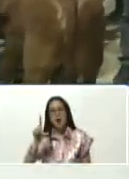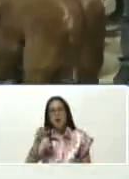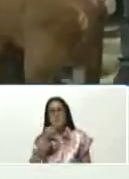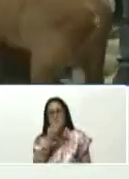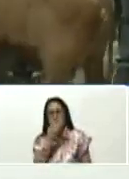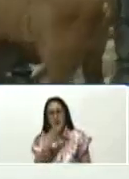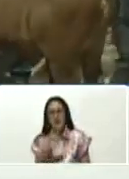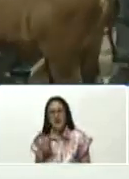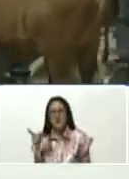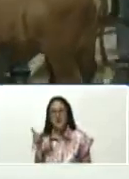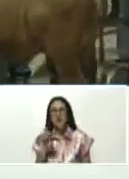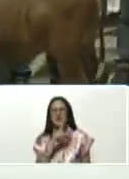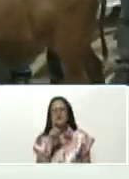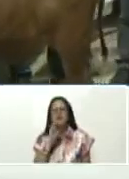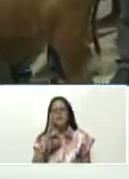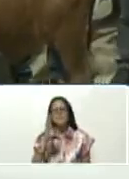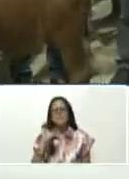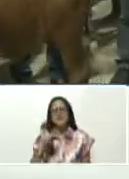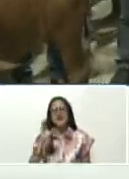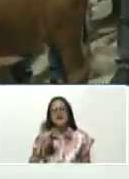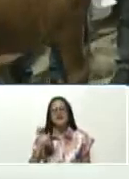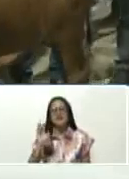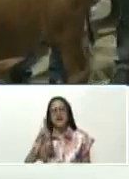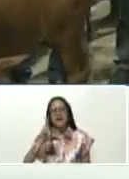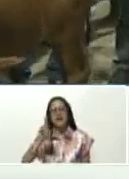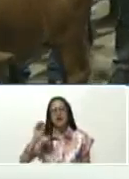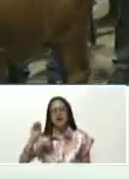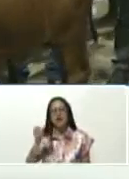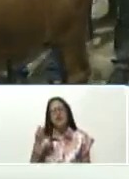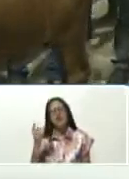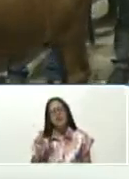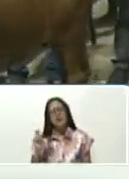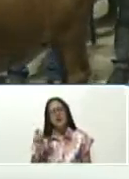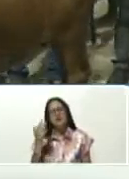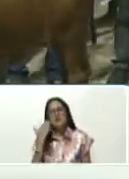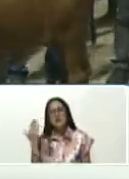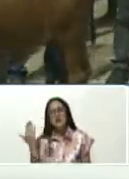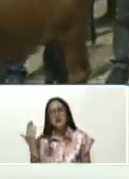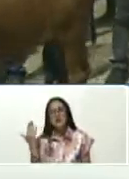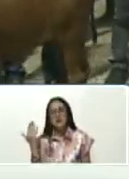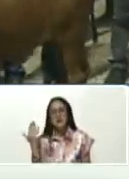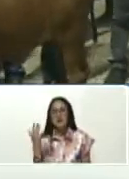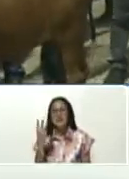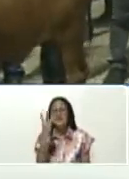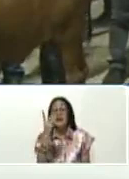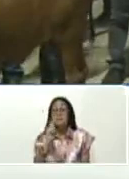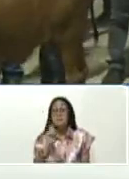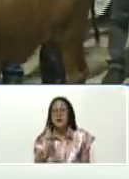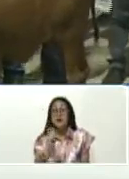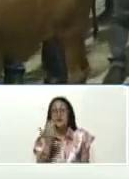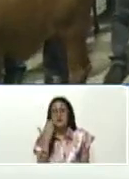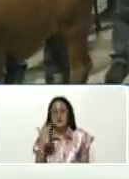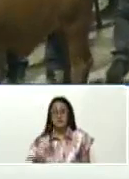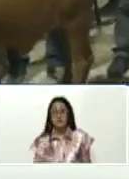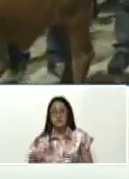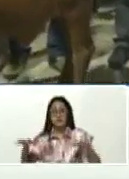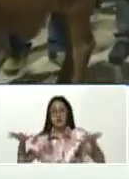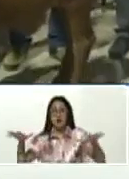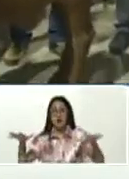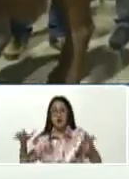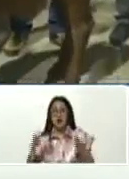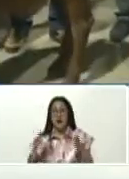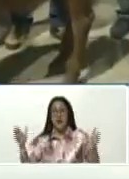Hermosísimo. Este es un becerro. A ver el tamaño. ¿Cuántos meses tiene el becerro? Tiene apenas 3 meses. Mire usted el tamaño